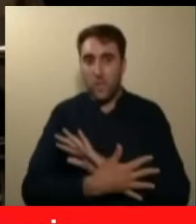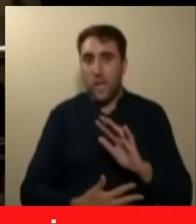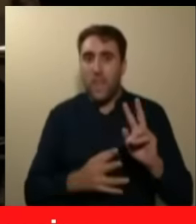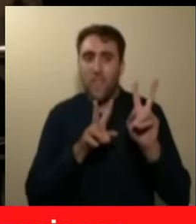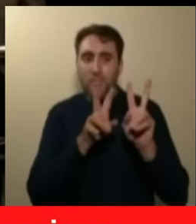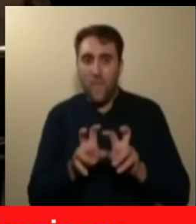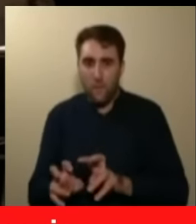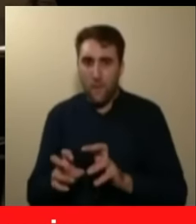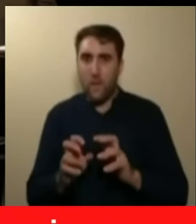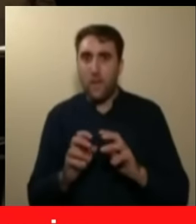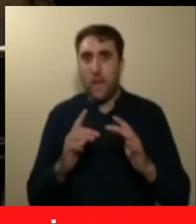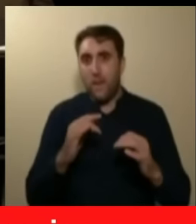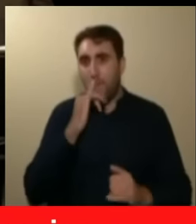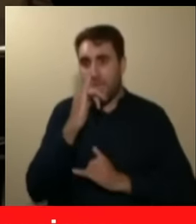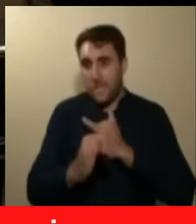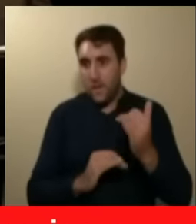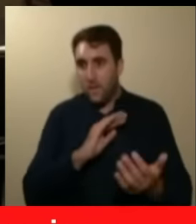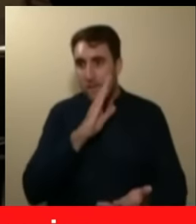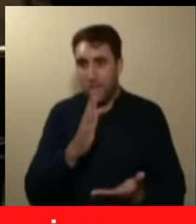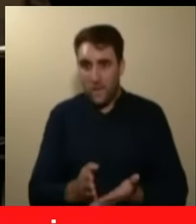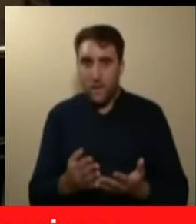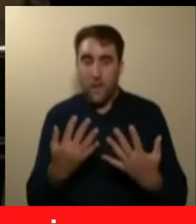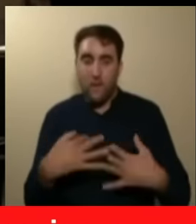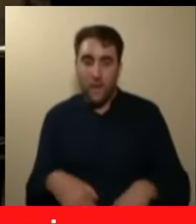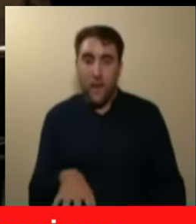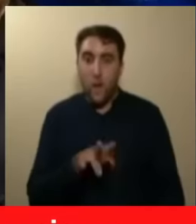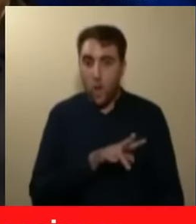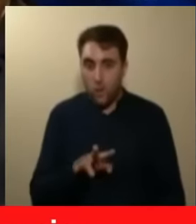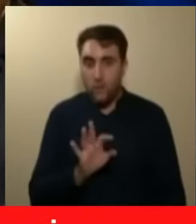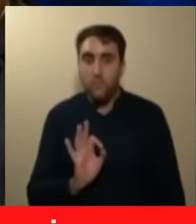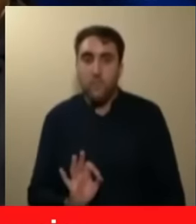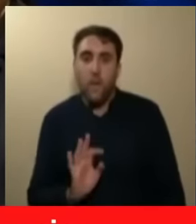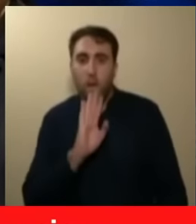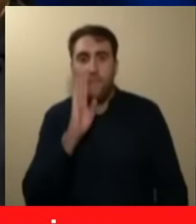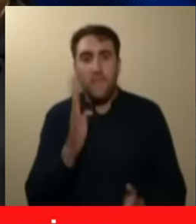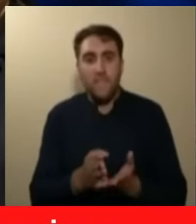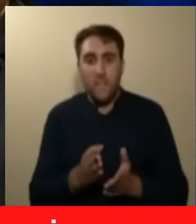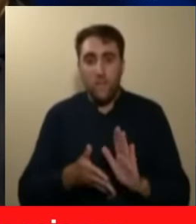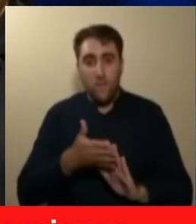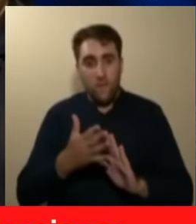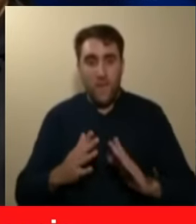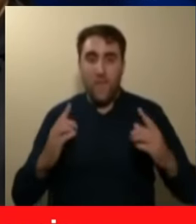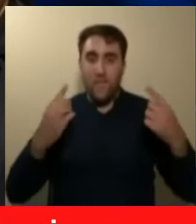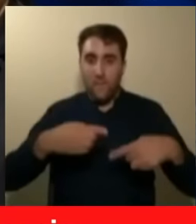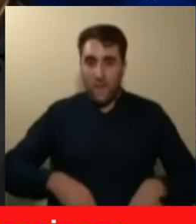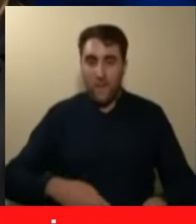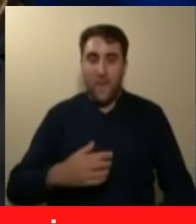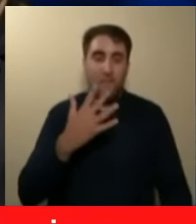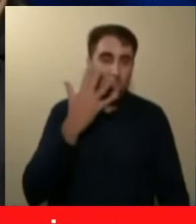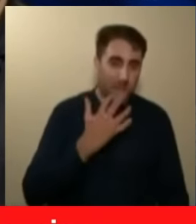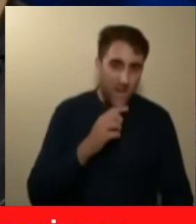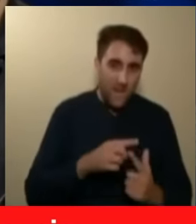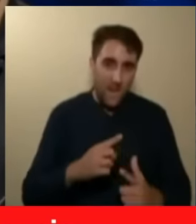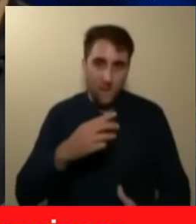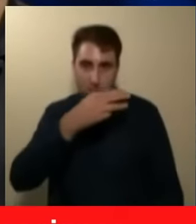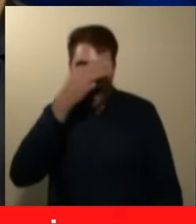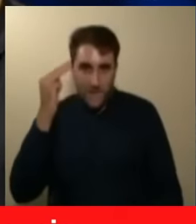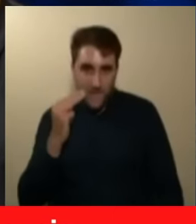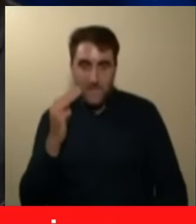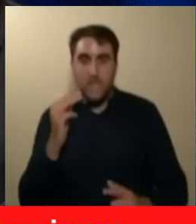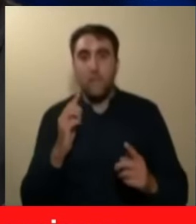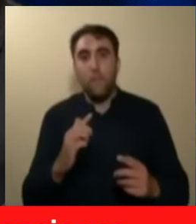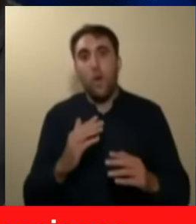temáticos y los mensajes. Así que bueno, muchas gracias a los senadores también. Finalizando el debate entre los senadores Mario Vergara y Gustavo Penades,